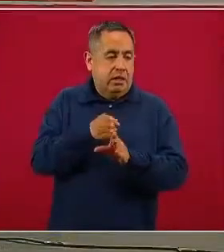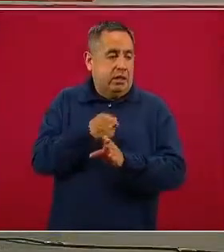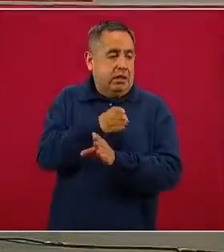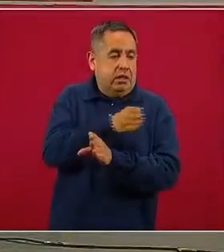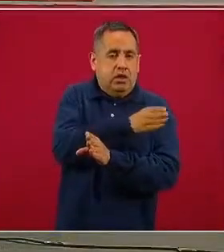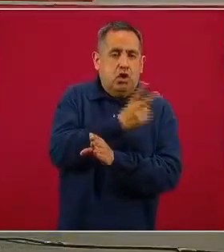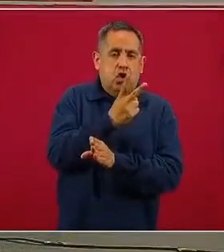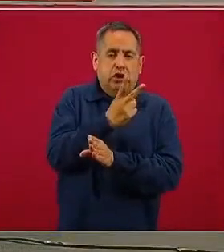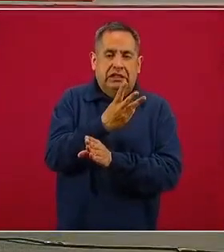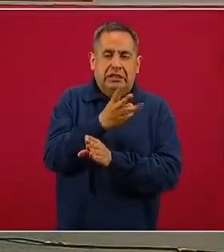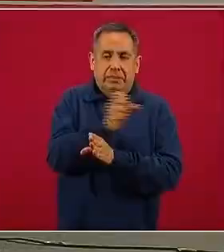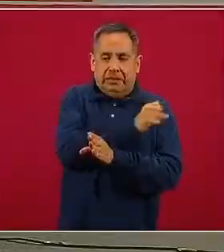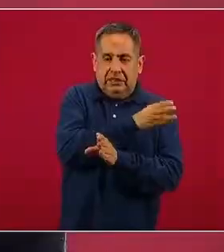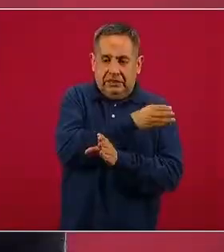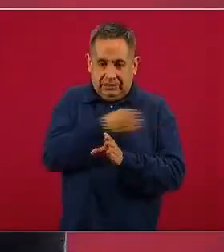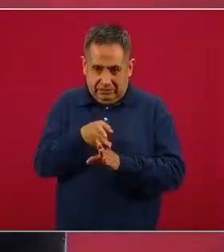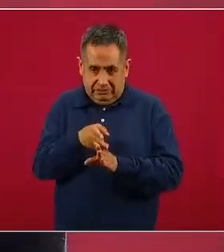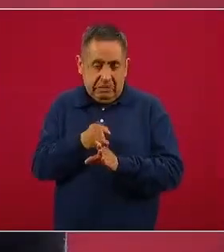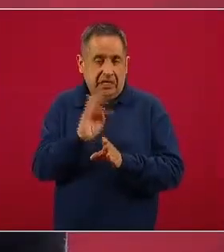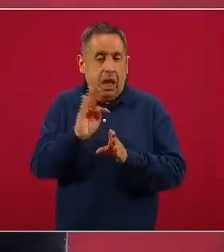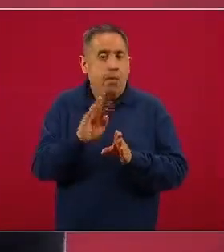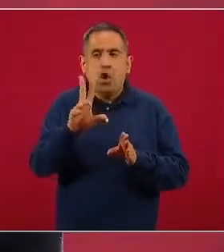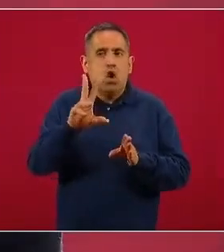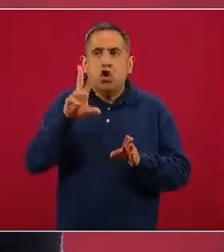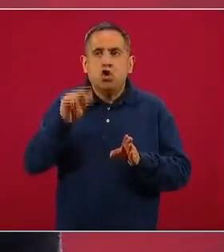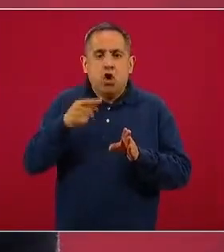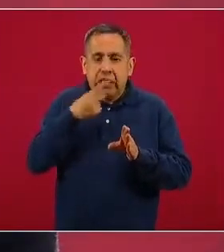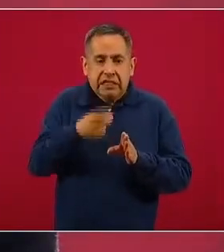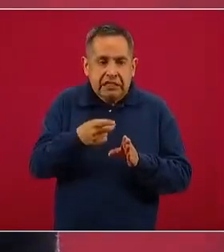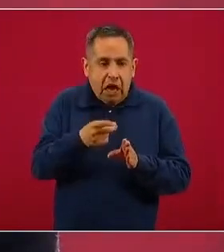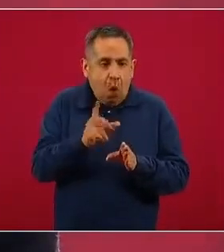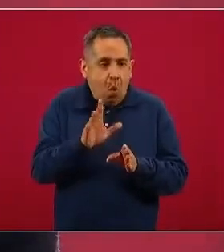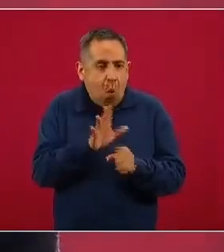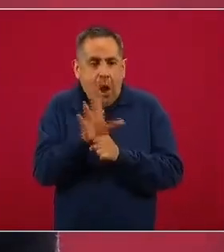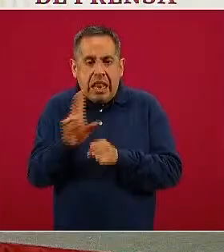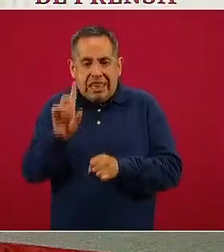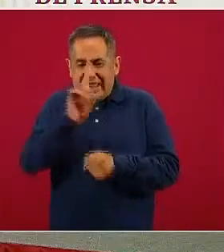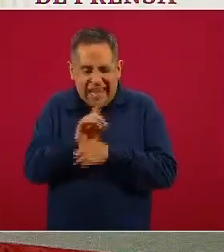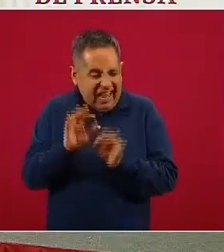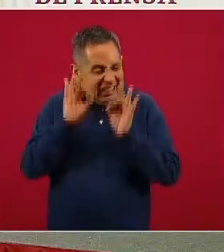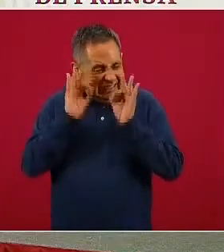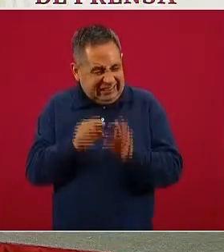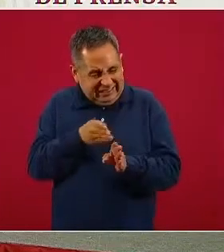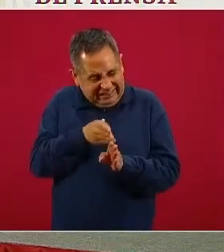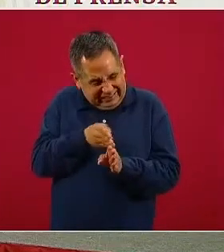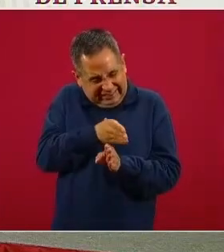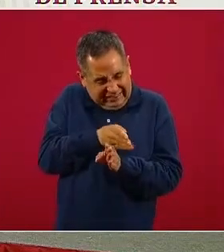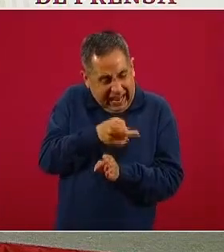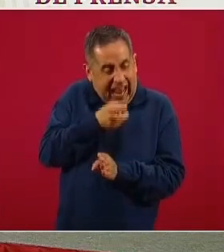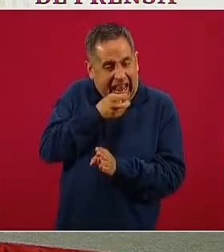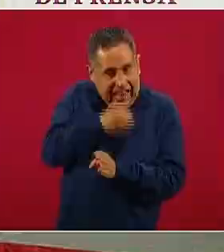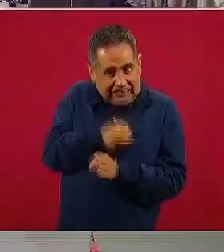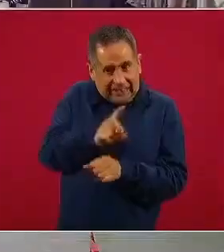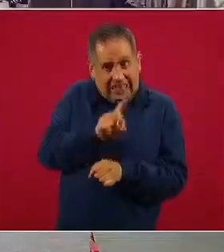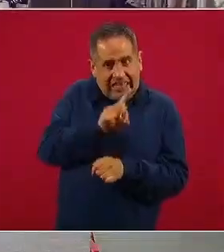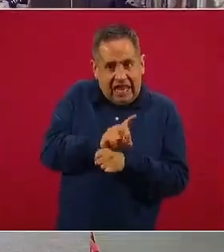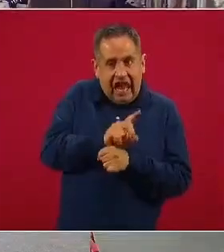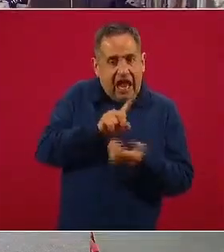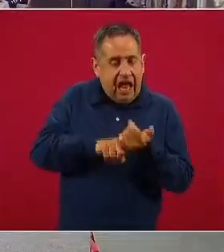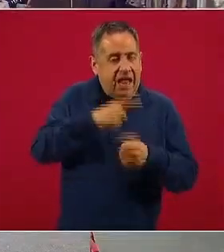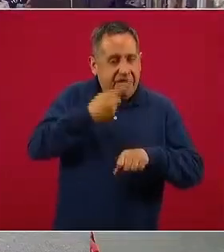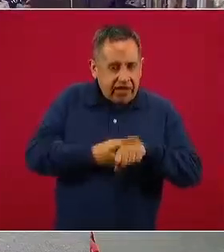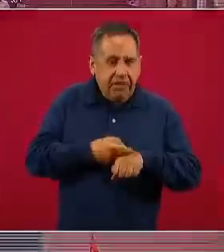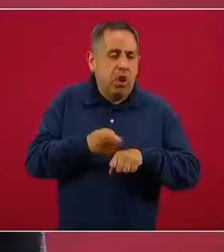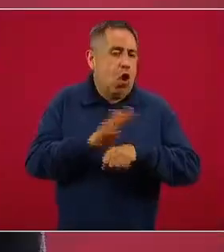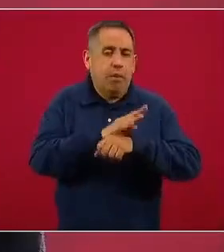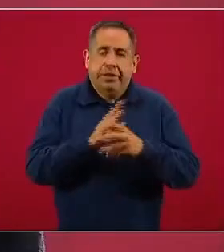meses, pero no me dice que tuvo COVID en qué momento específicamente, porque no necesariamente tampoco está relacionada con la